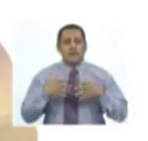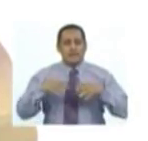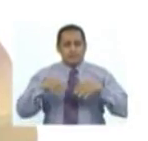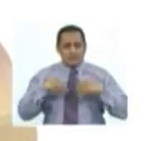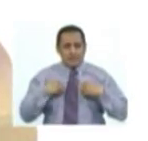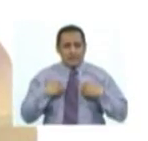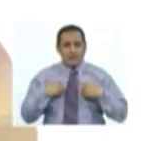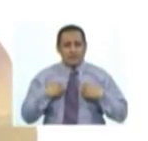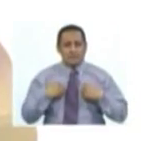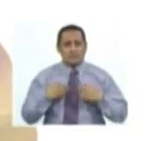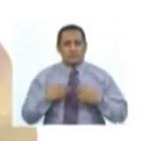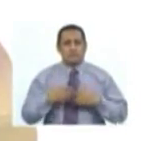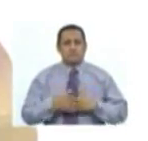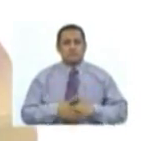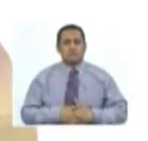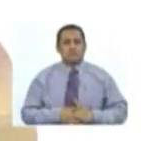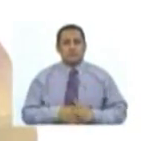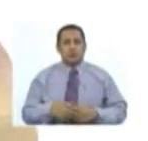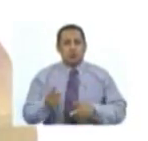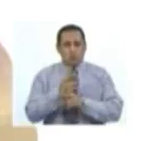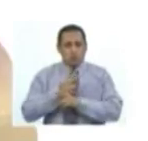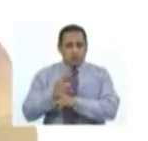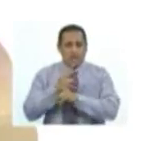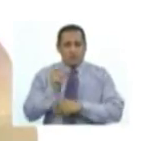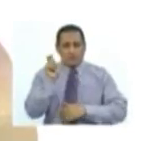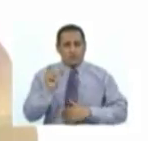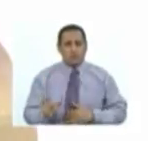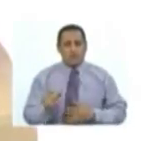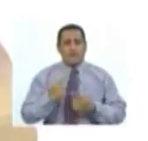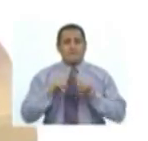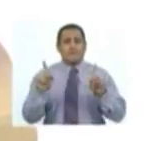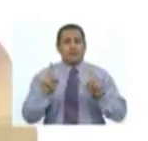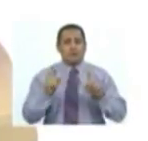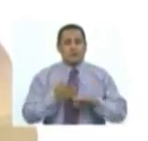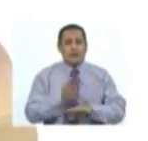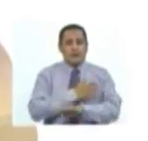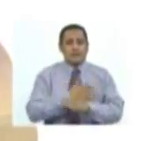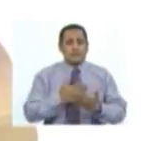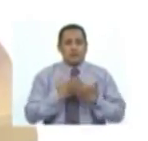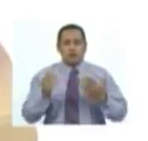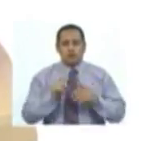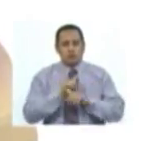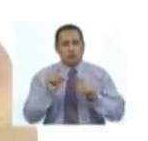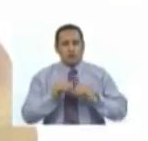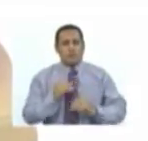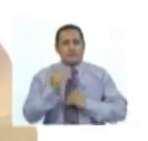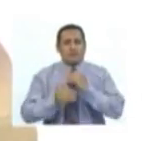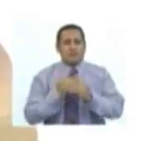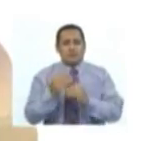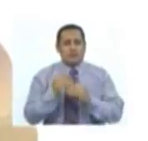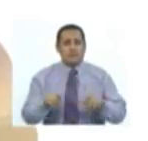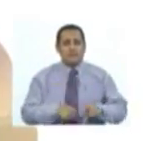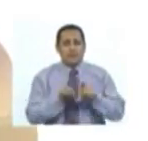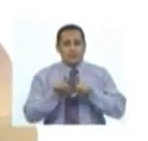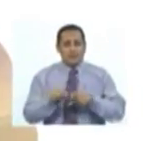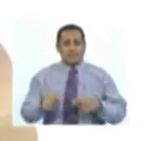permiten, digamos, salvaguardar. Pero la forma per se no es lo trascendente. Correcto. Y en eso está